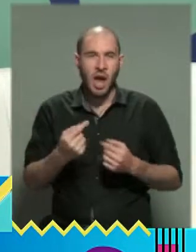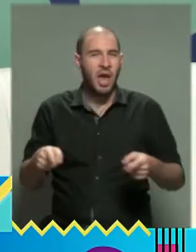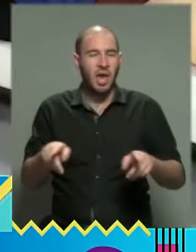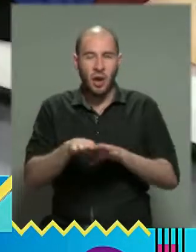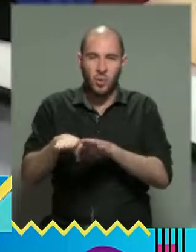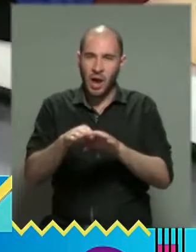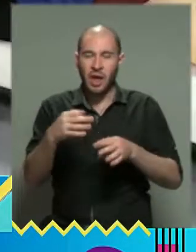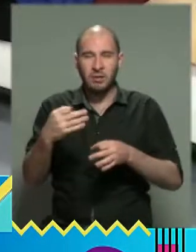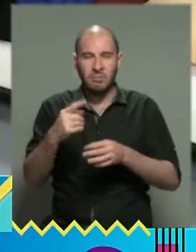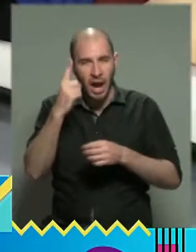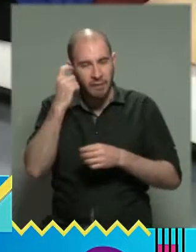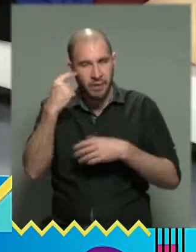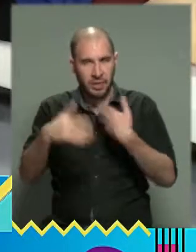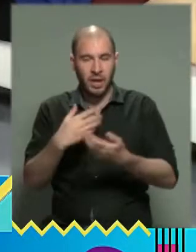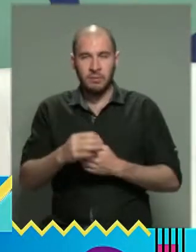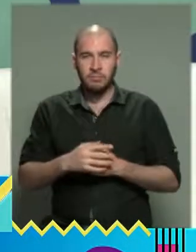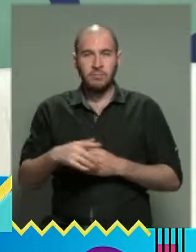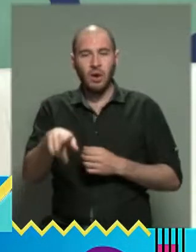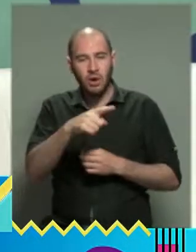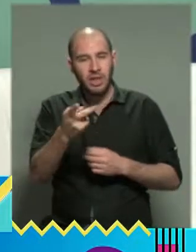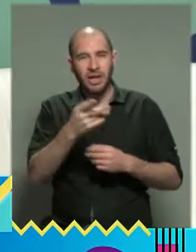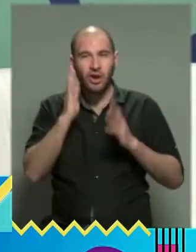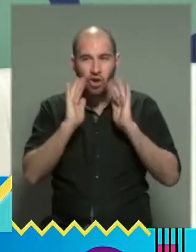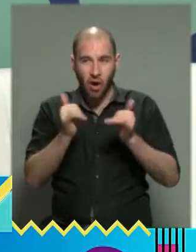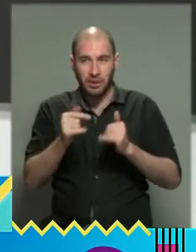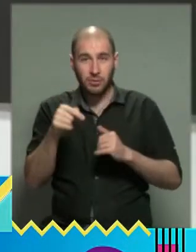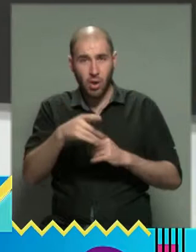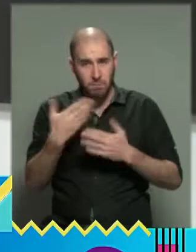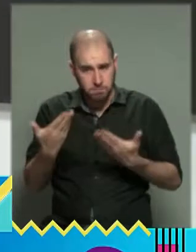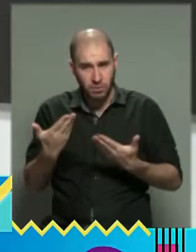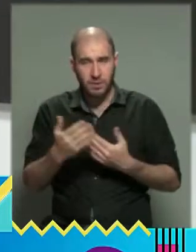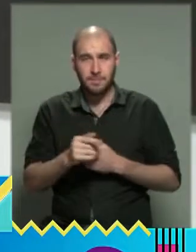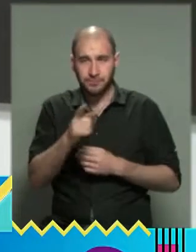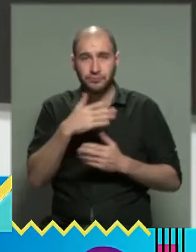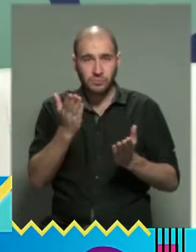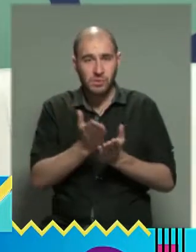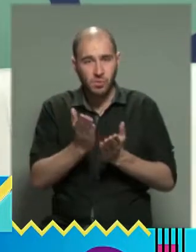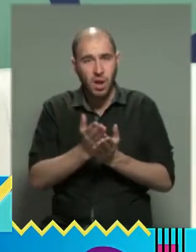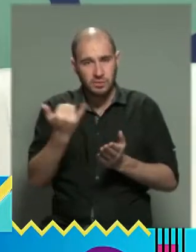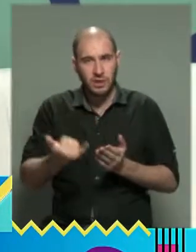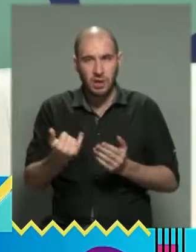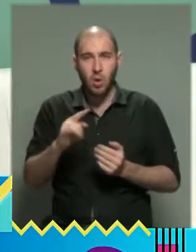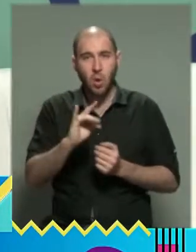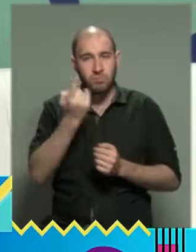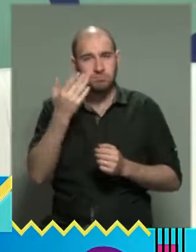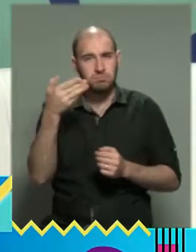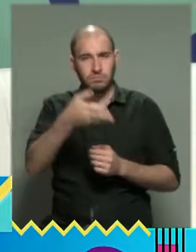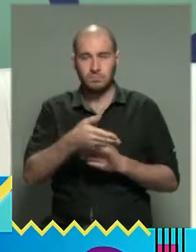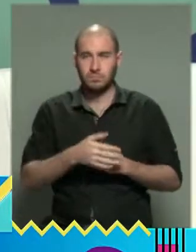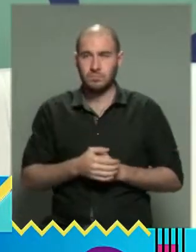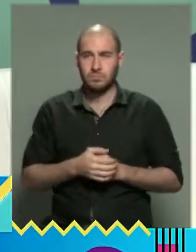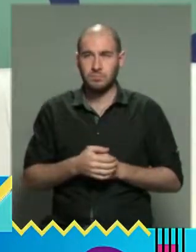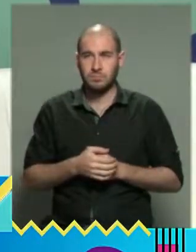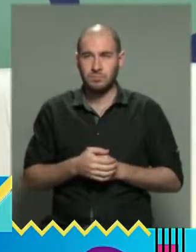de educarnos. Ustedes son muy jovencitas y han tenido la oportunidad de educarse, sí, de ir a la universidad,